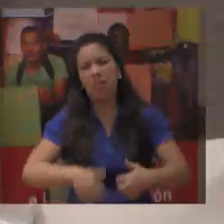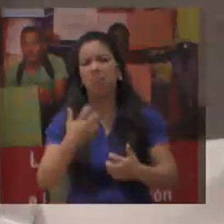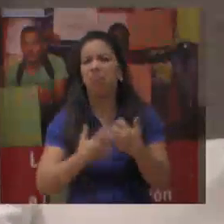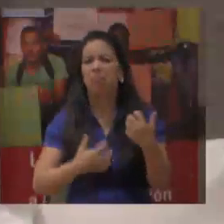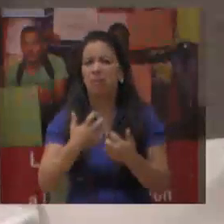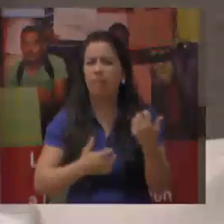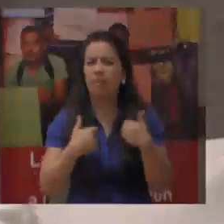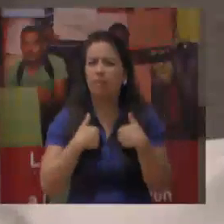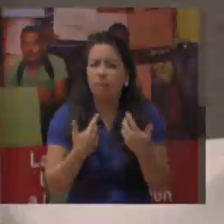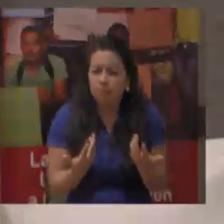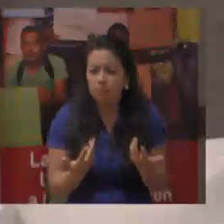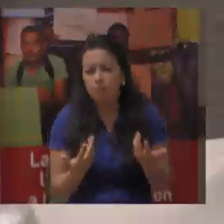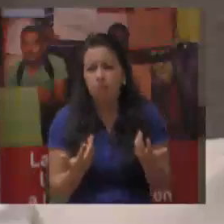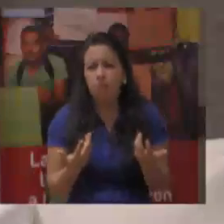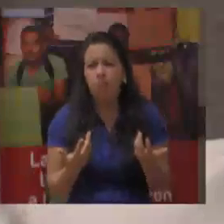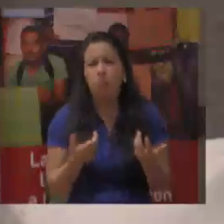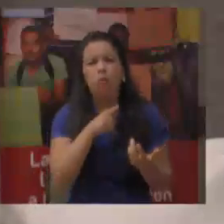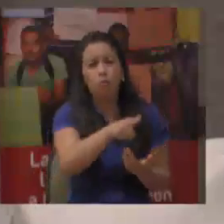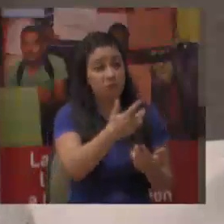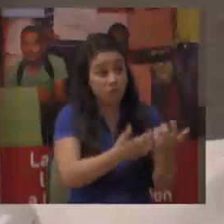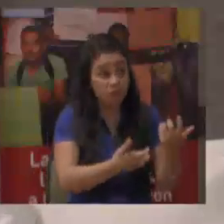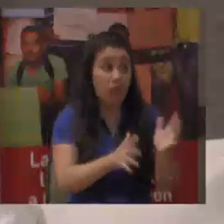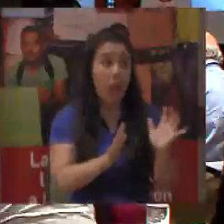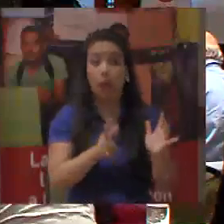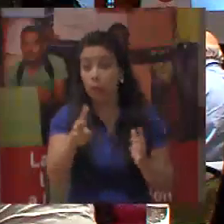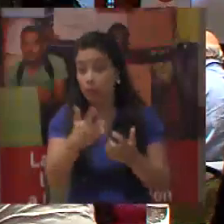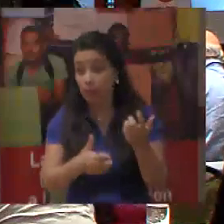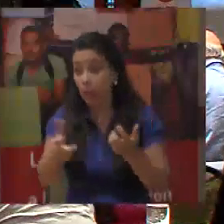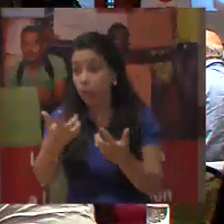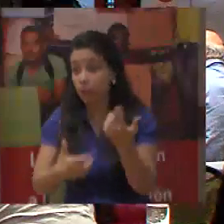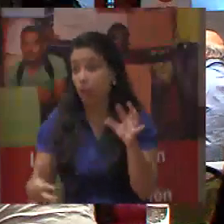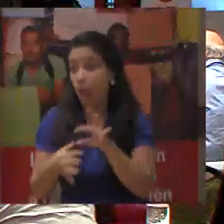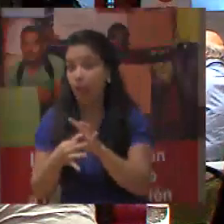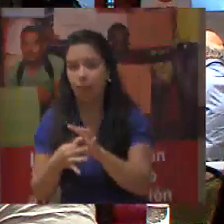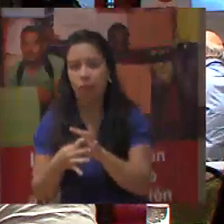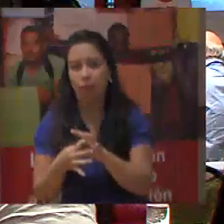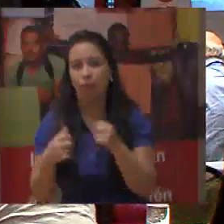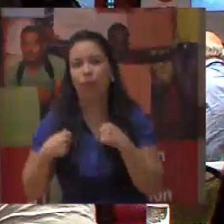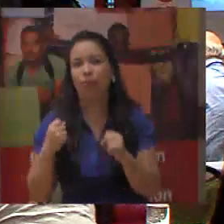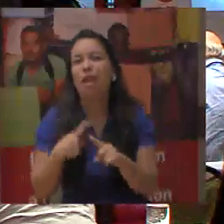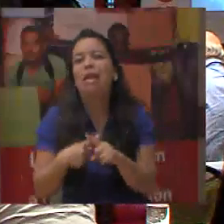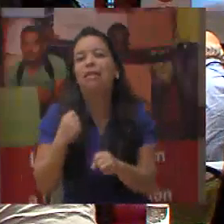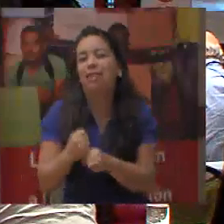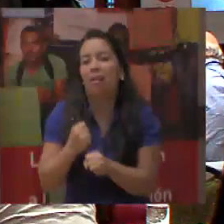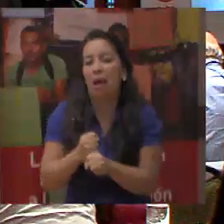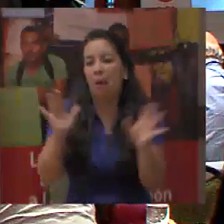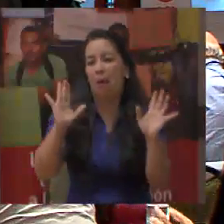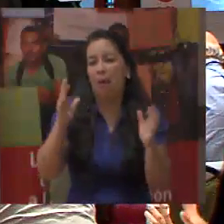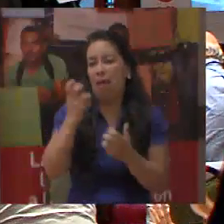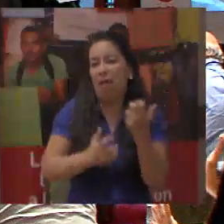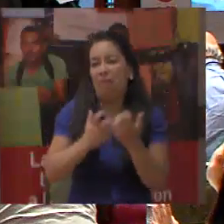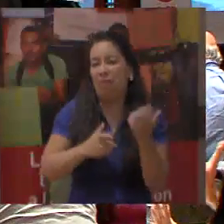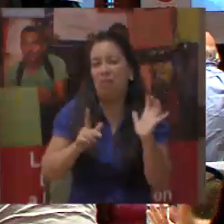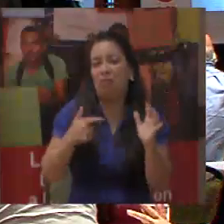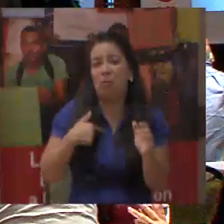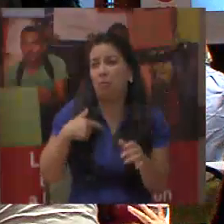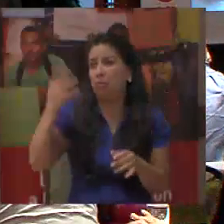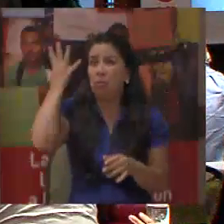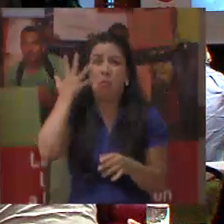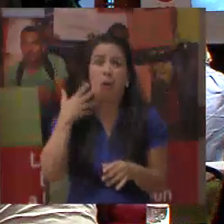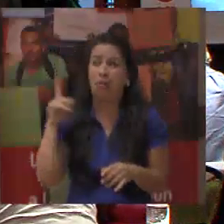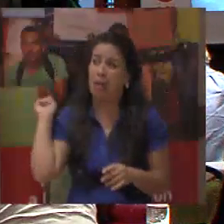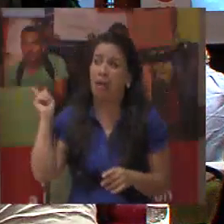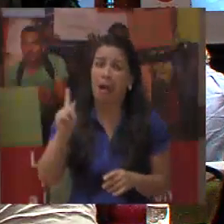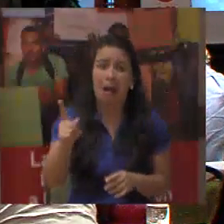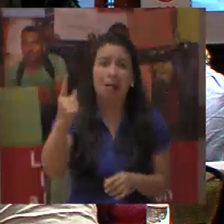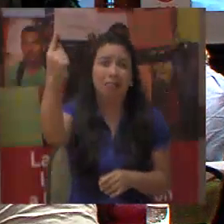estamos diciendo que está el foro empresario y no somos empresarios, yo tampoco, porque lo que soy ex empleado. Yo he sido toda la vida empleado y